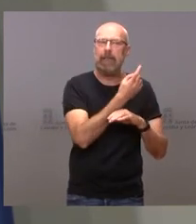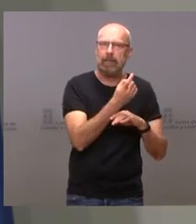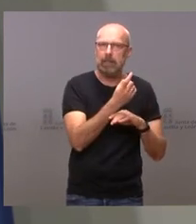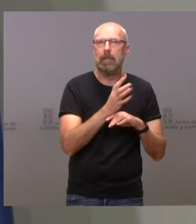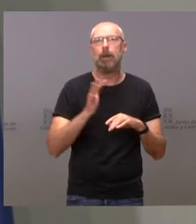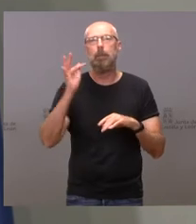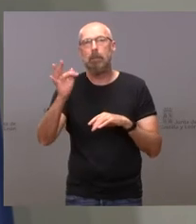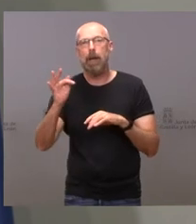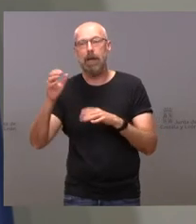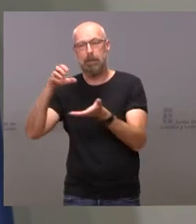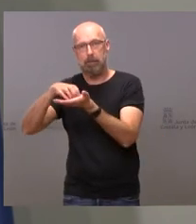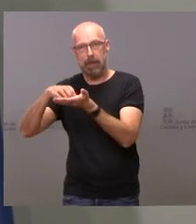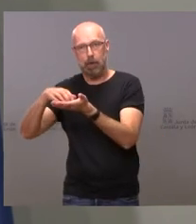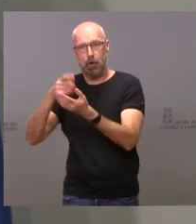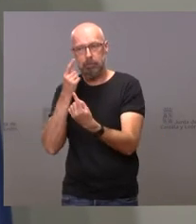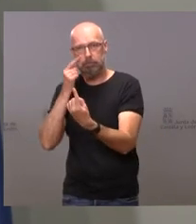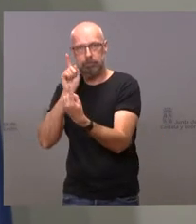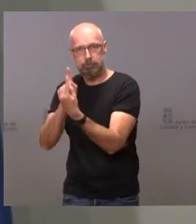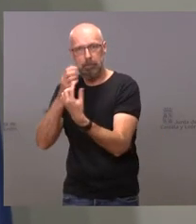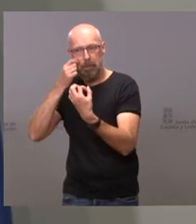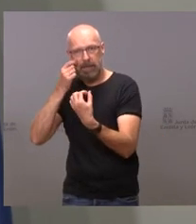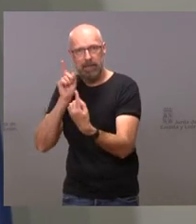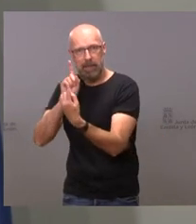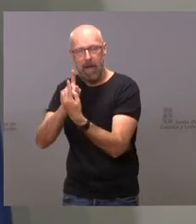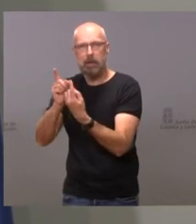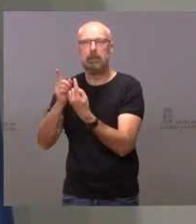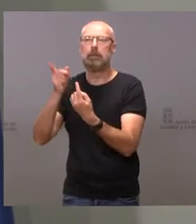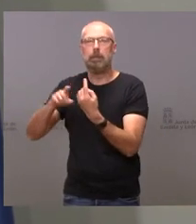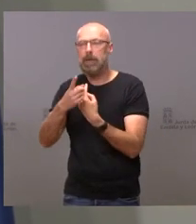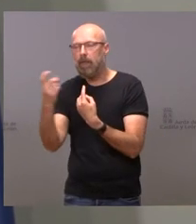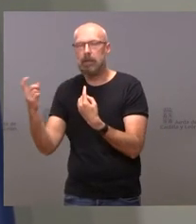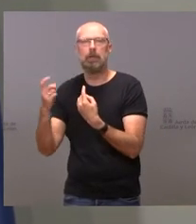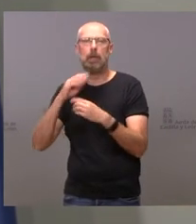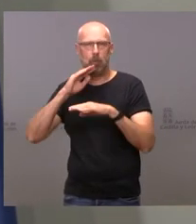la frecuencia que sea preciso. Por tanto, en este momento no es el problema que más nos ocupa.